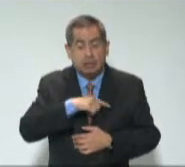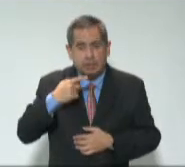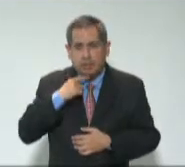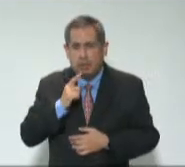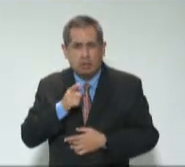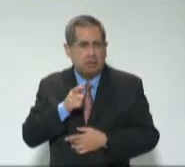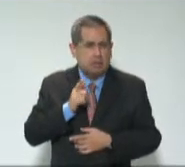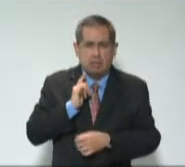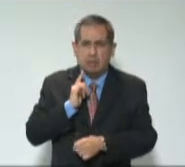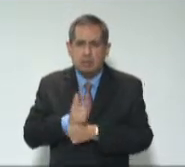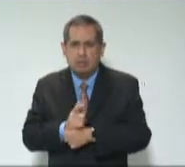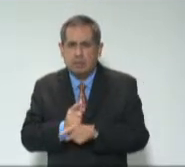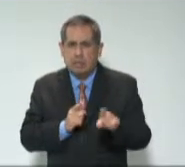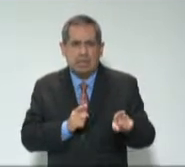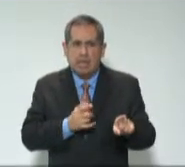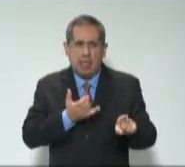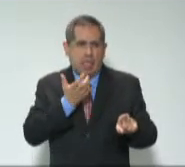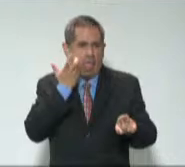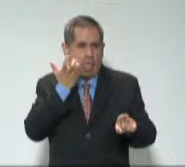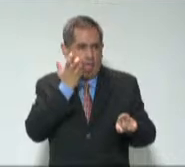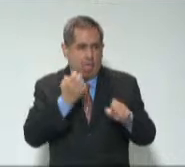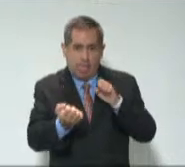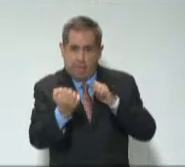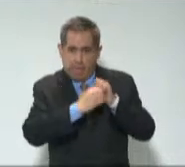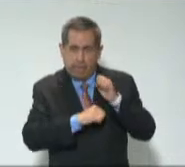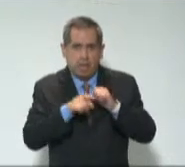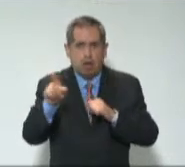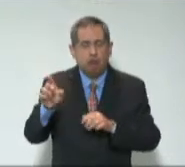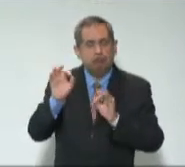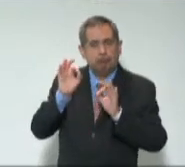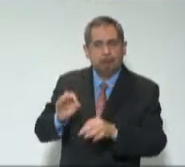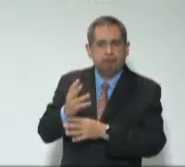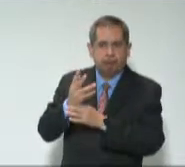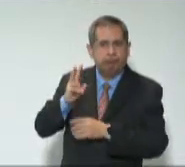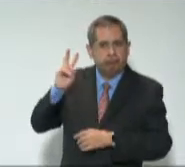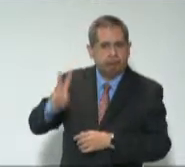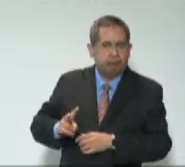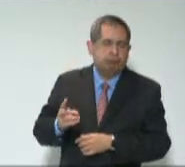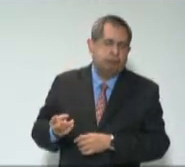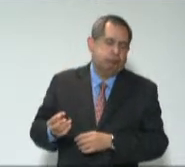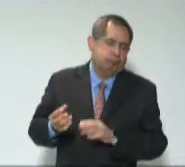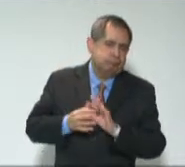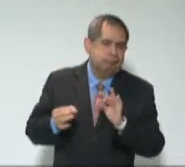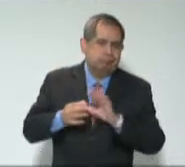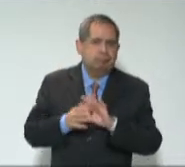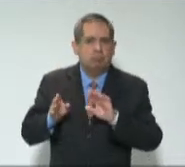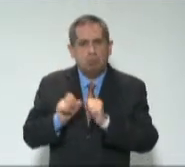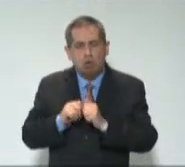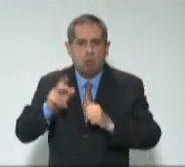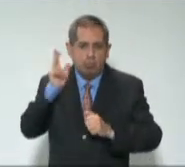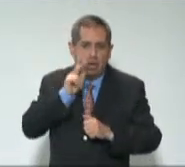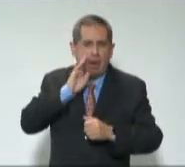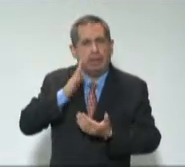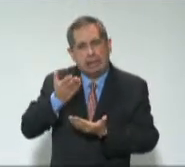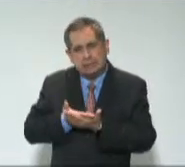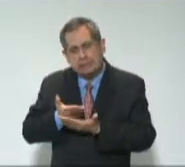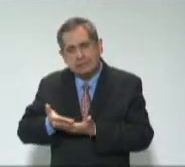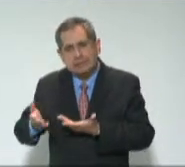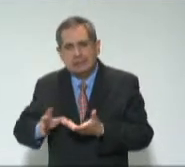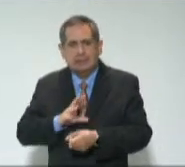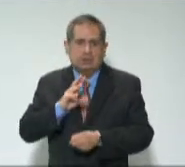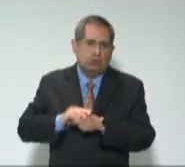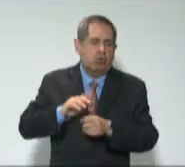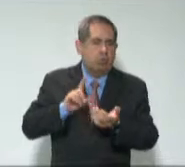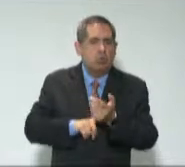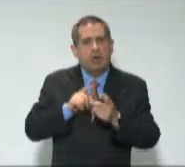entre información verídica confiable basada en evidencia de la